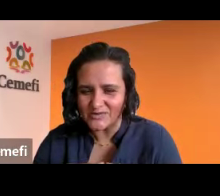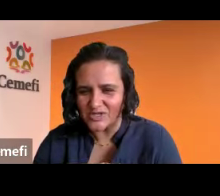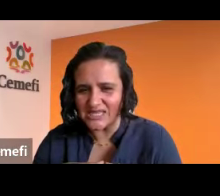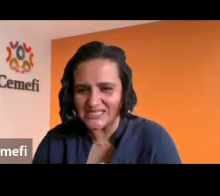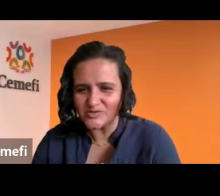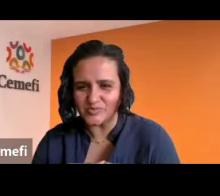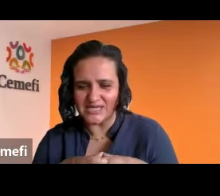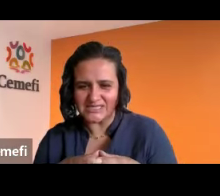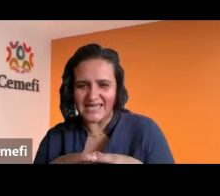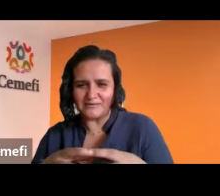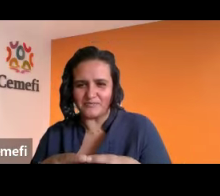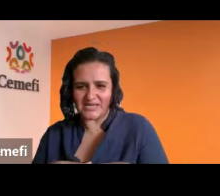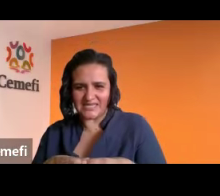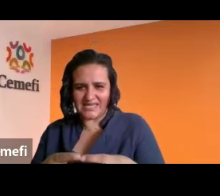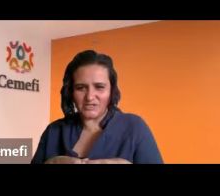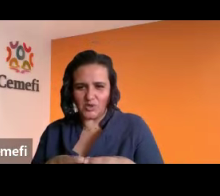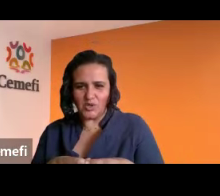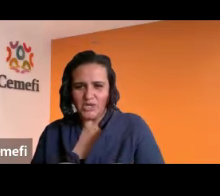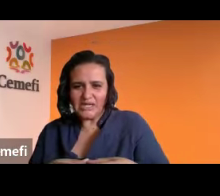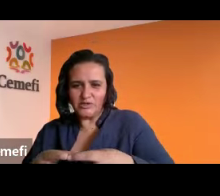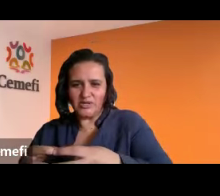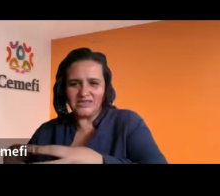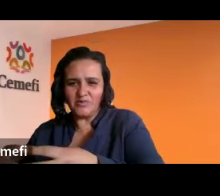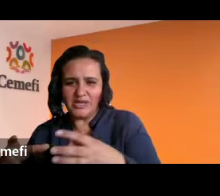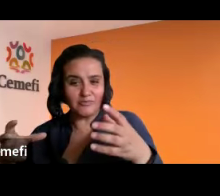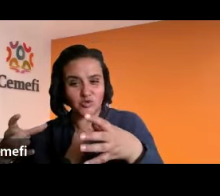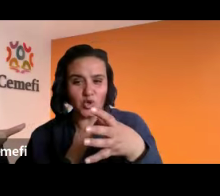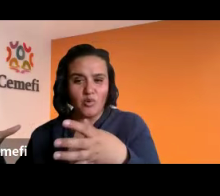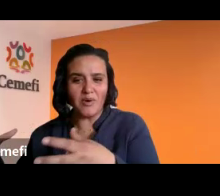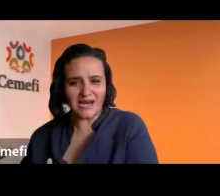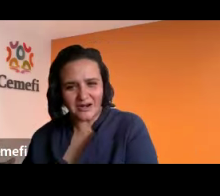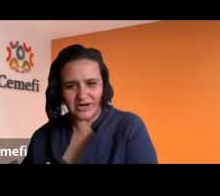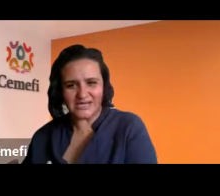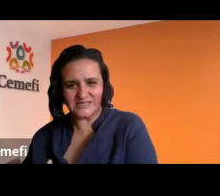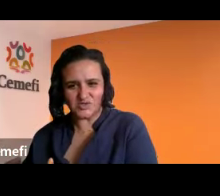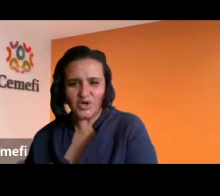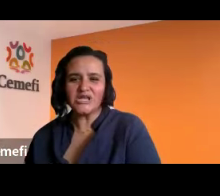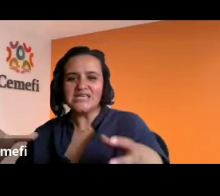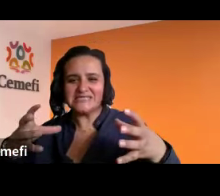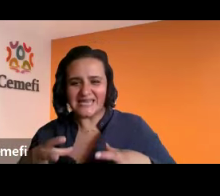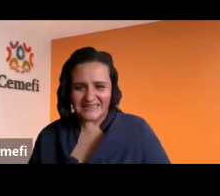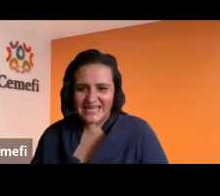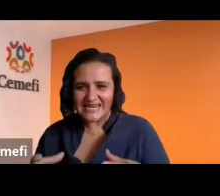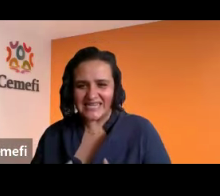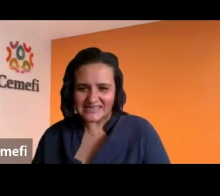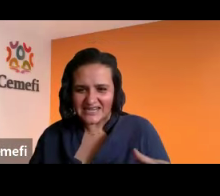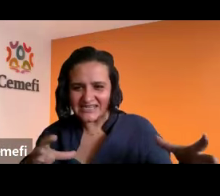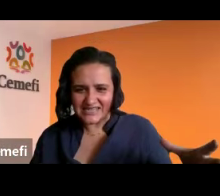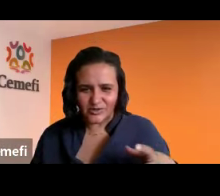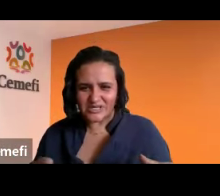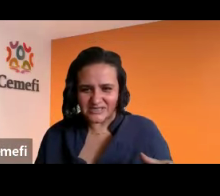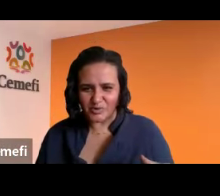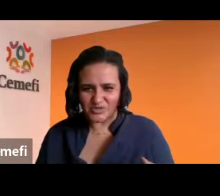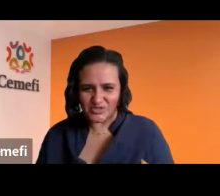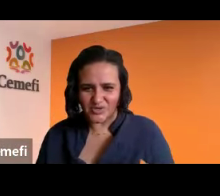través de, o sea, de esa empresa que hizo el donativo, digamos, global a la organización, ya tiene que